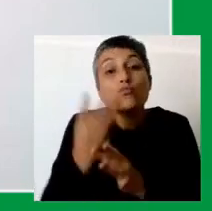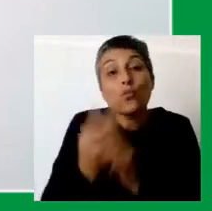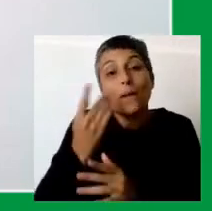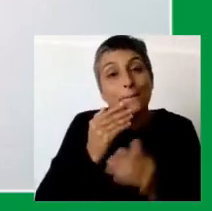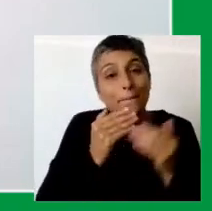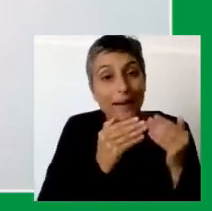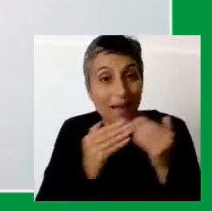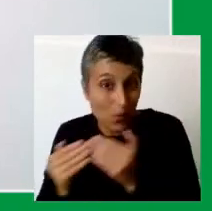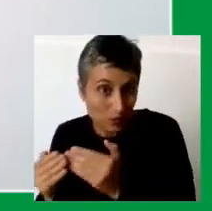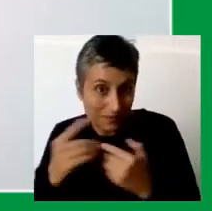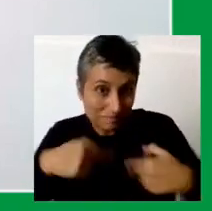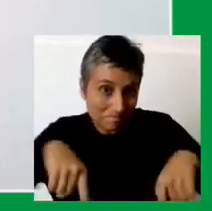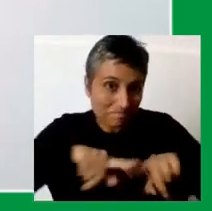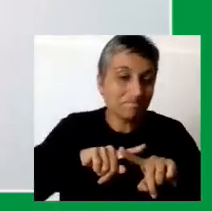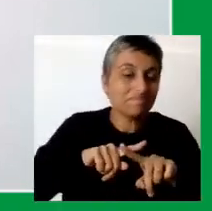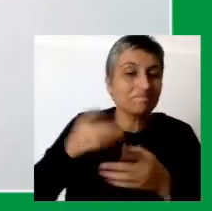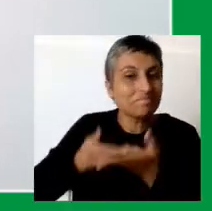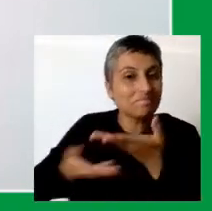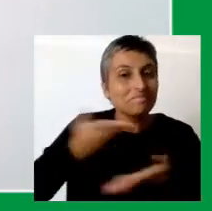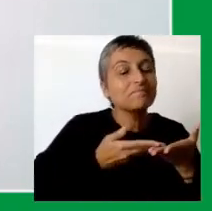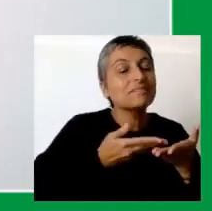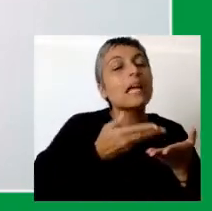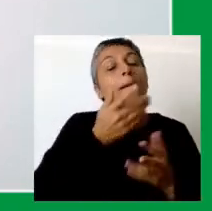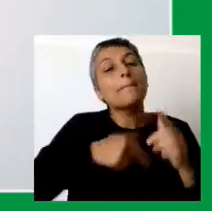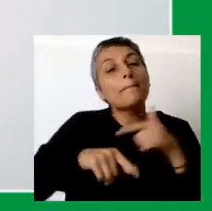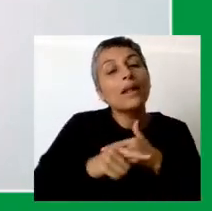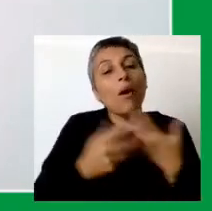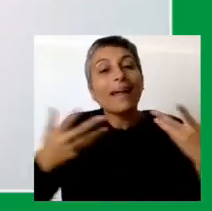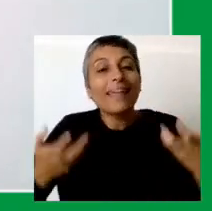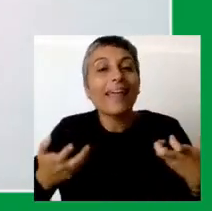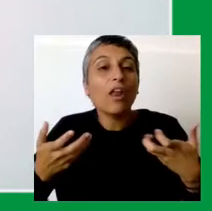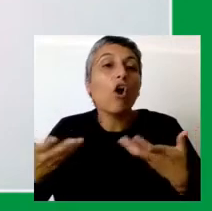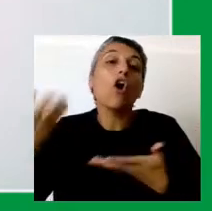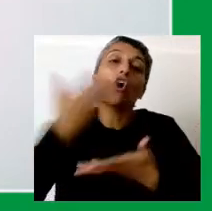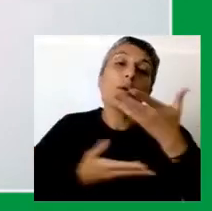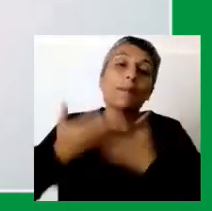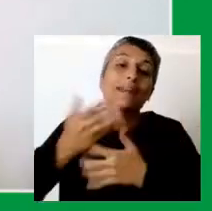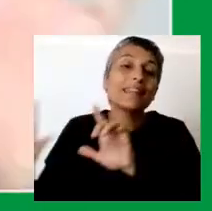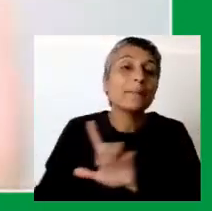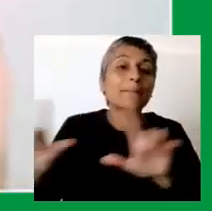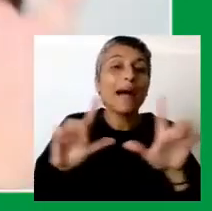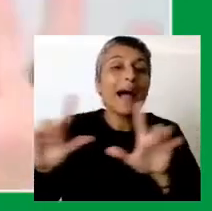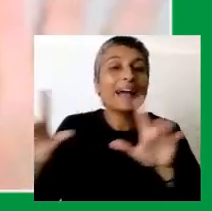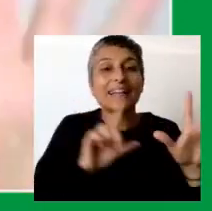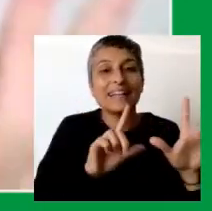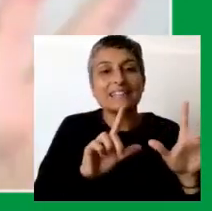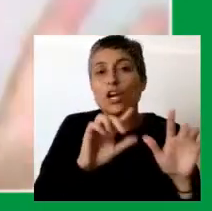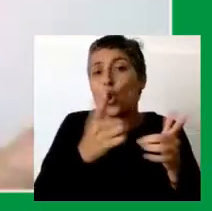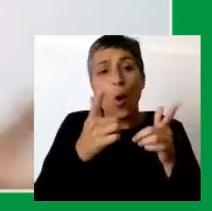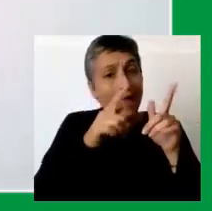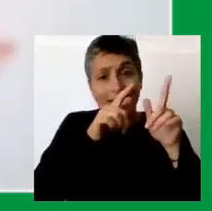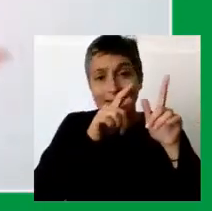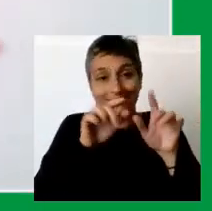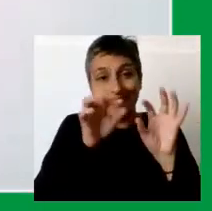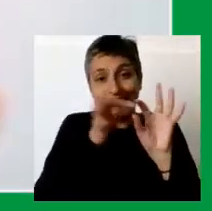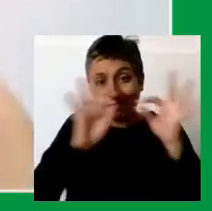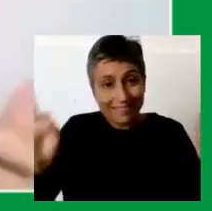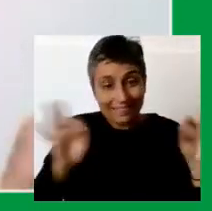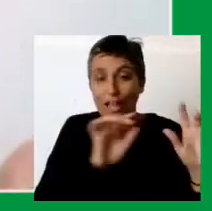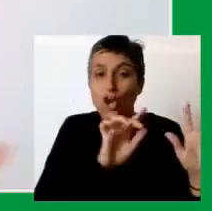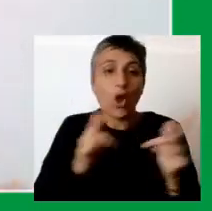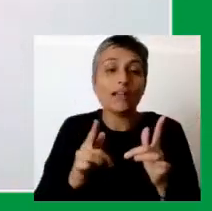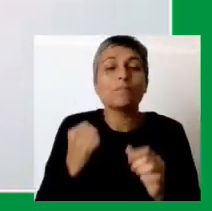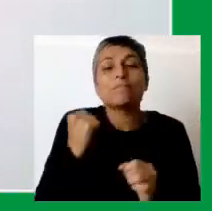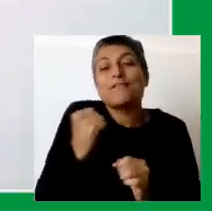preguntas. Pero bueno, lo que quisiera es compartirles algunas imágenes que no tienen texto, no se asusten, ¿eh? A mí me gustan más